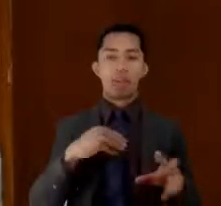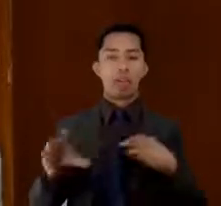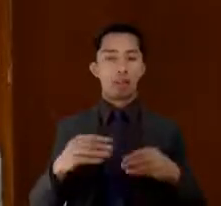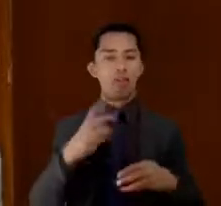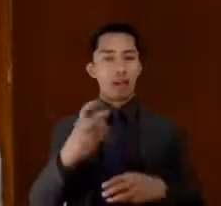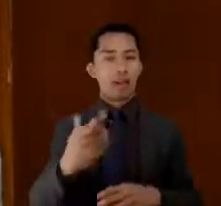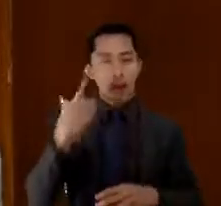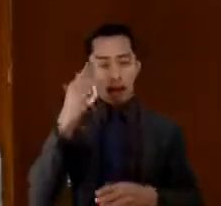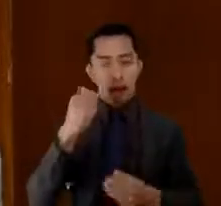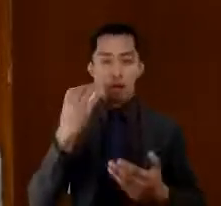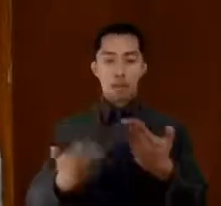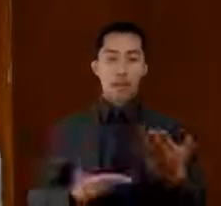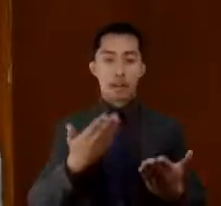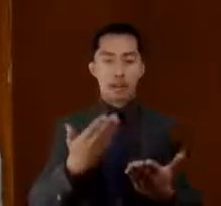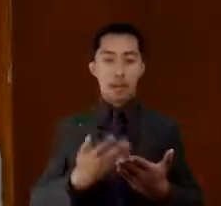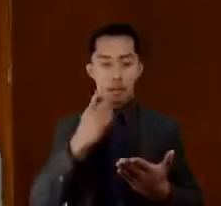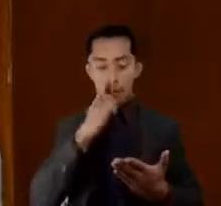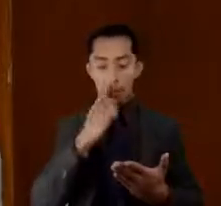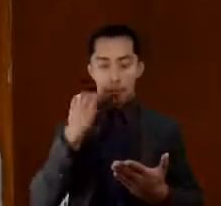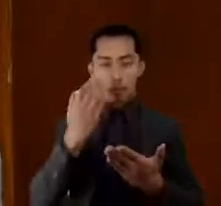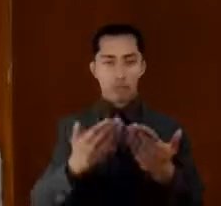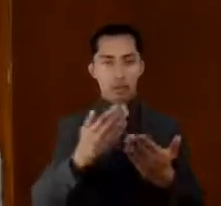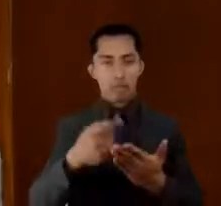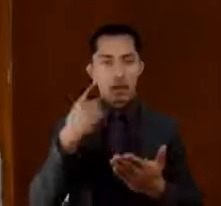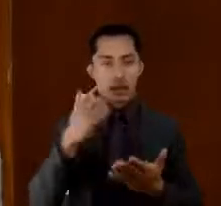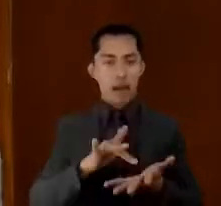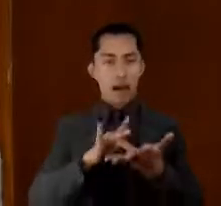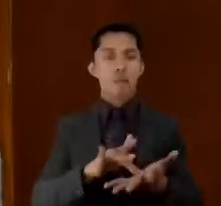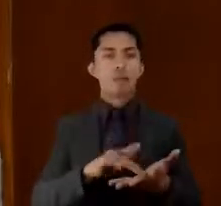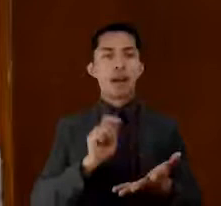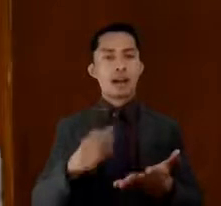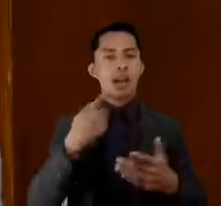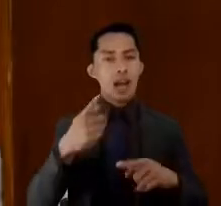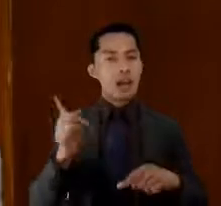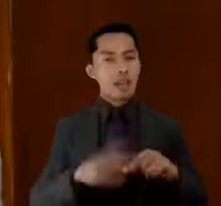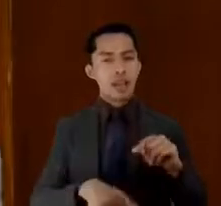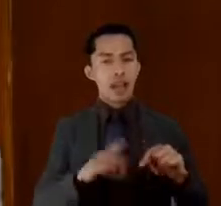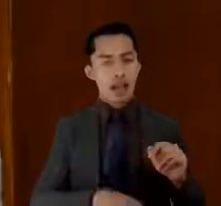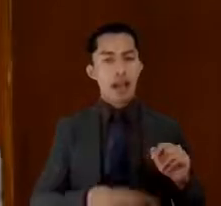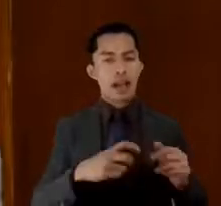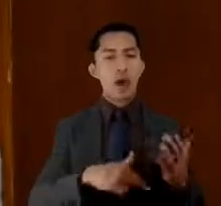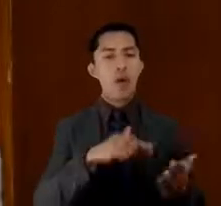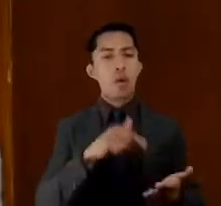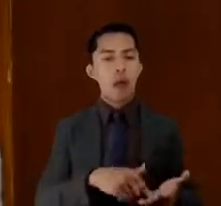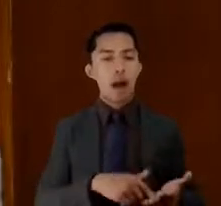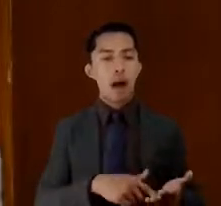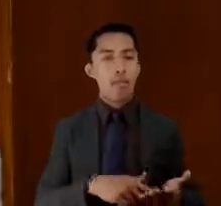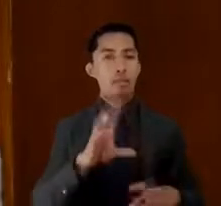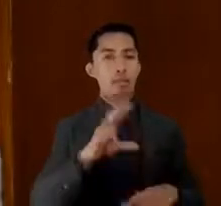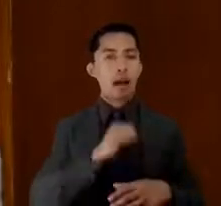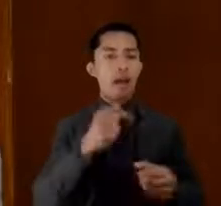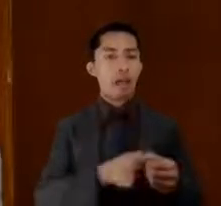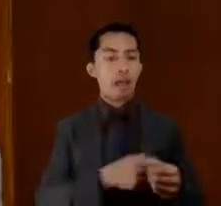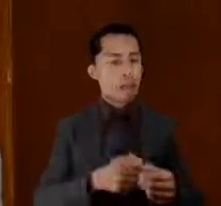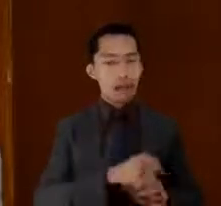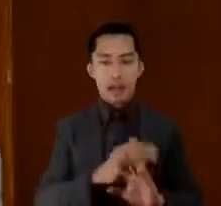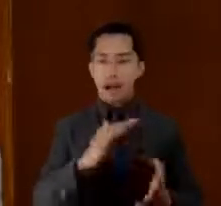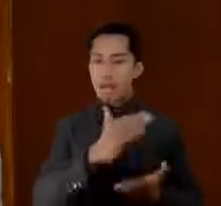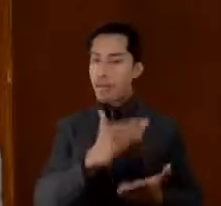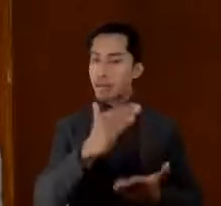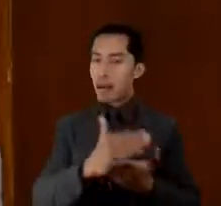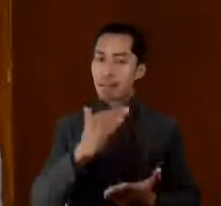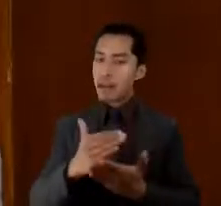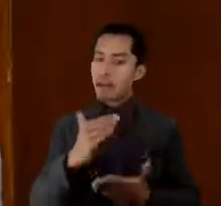razón, presentamos esta iniciativa con el fin de apoyar en el combate de esta proliferación de tiraderos clandestinos, de lograr frenarla de una vez y para